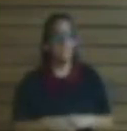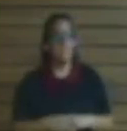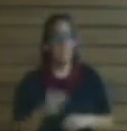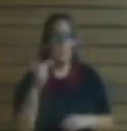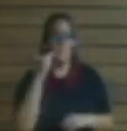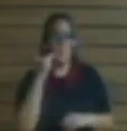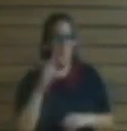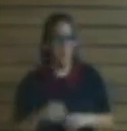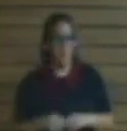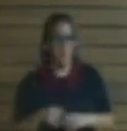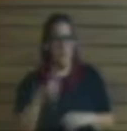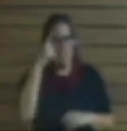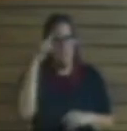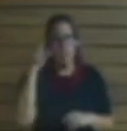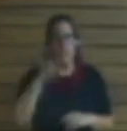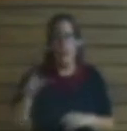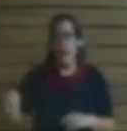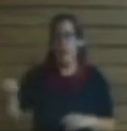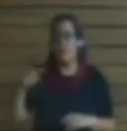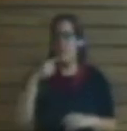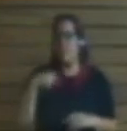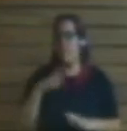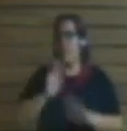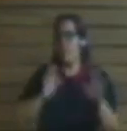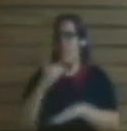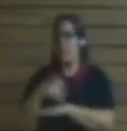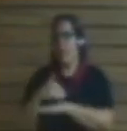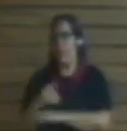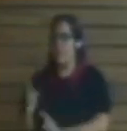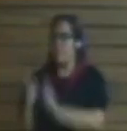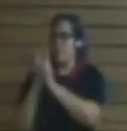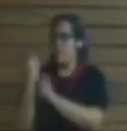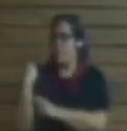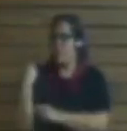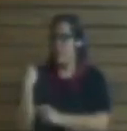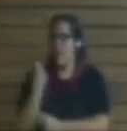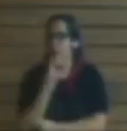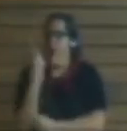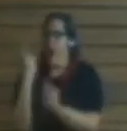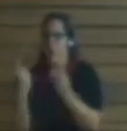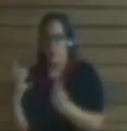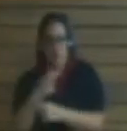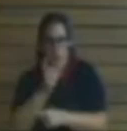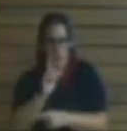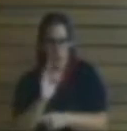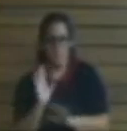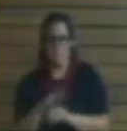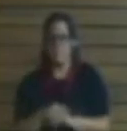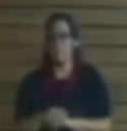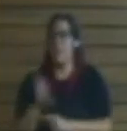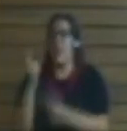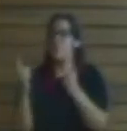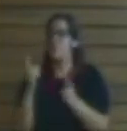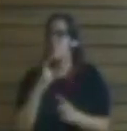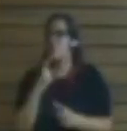Miedo. ¿Sabe lo que me dice la gente a mí cuando me para en la calle? Algunos, no digo todo el mundo.